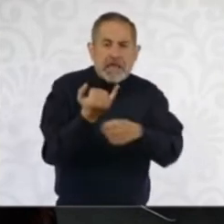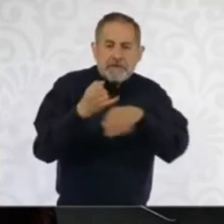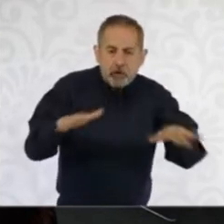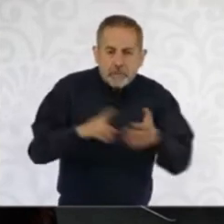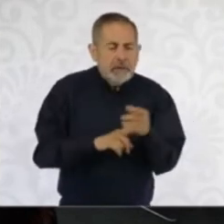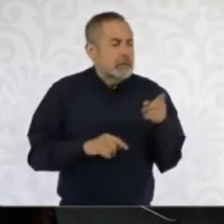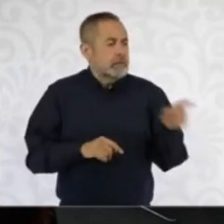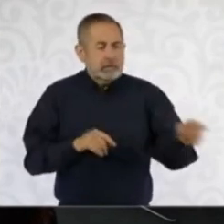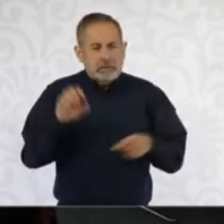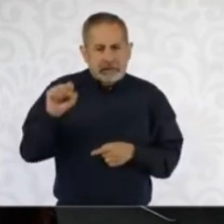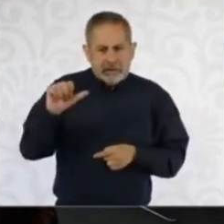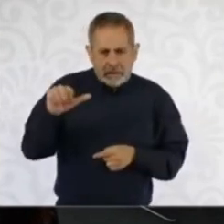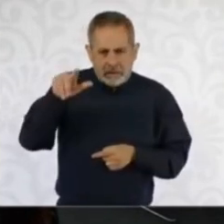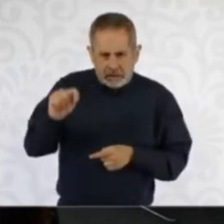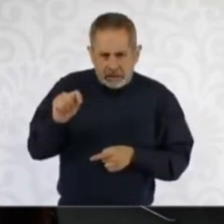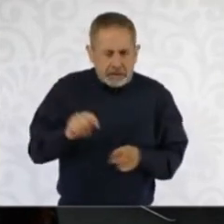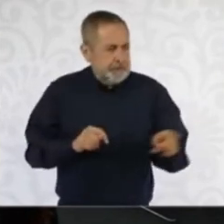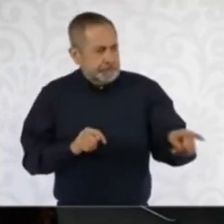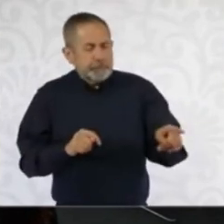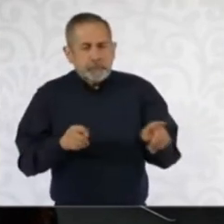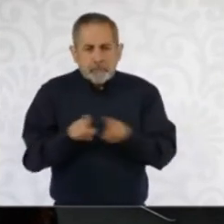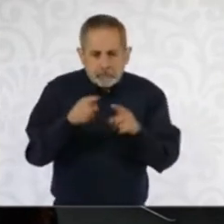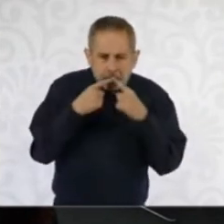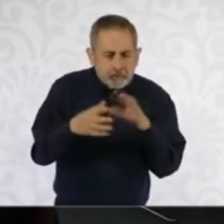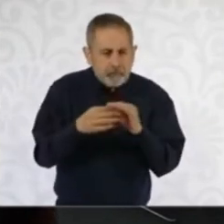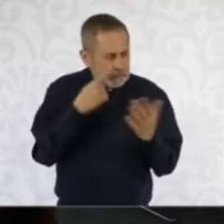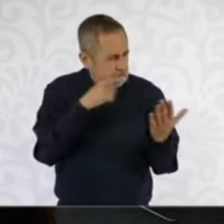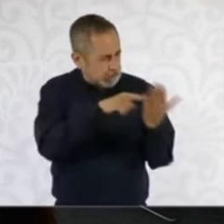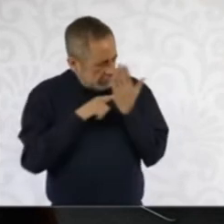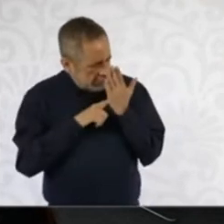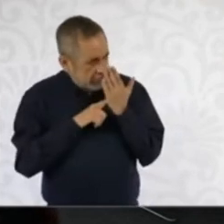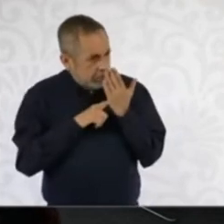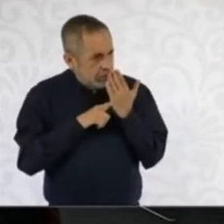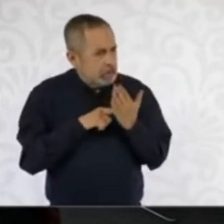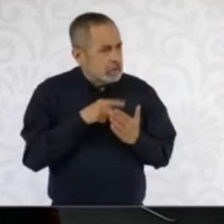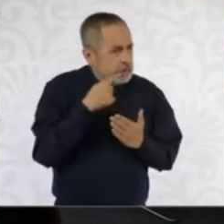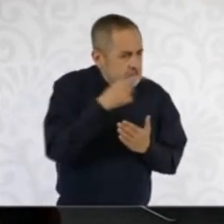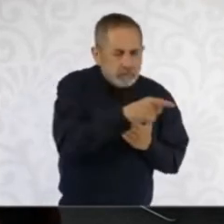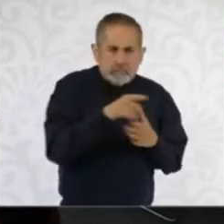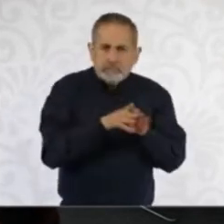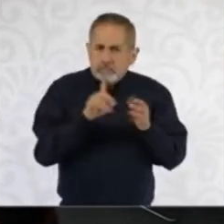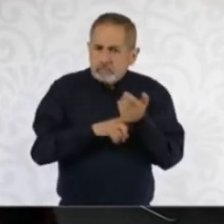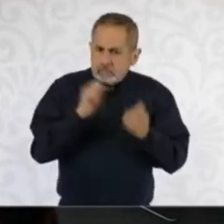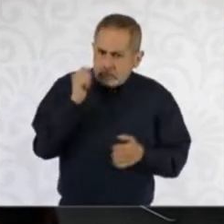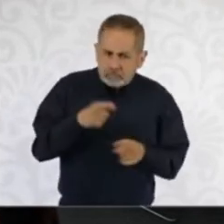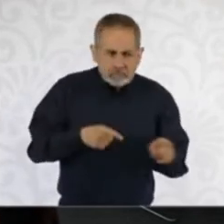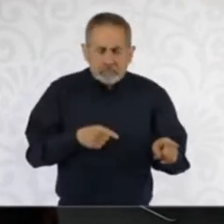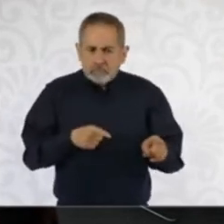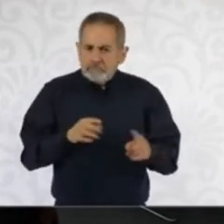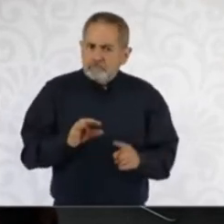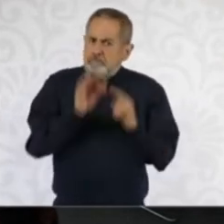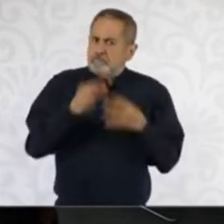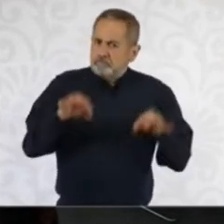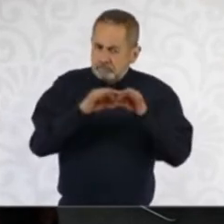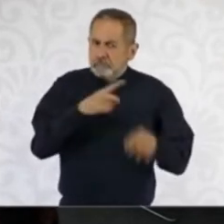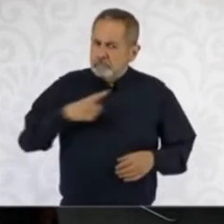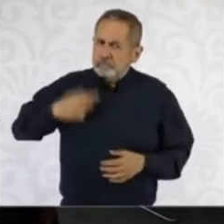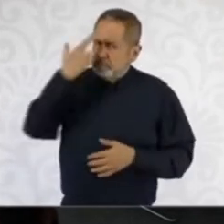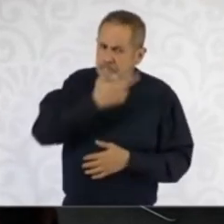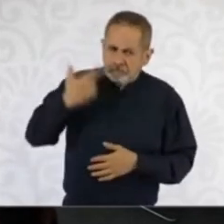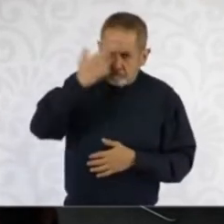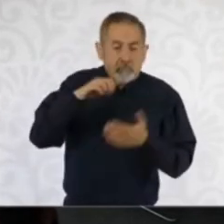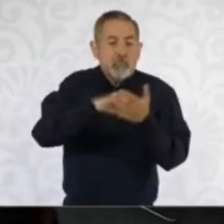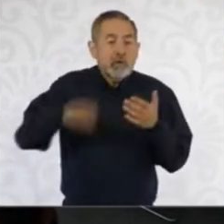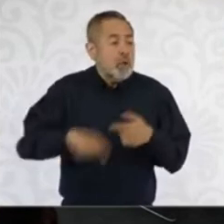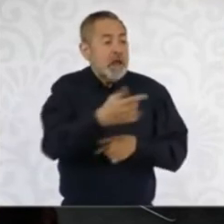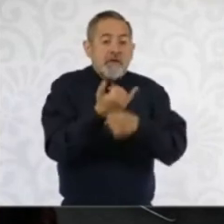que ha presentado el SAT a mediados de este año, se refieren a algunas situaciones que son muy importantes que se revisen. Por ejemplo, en